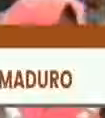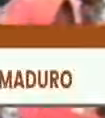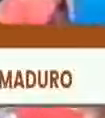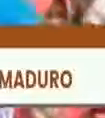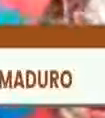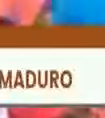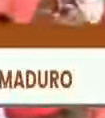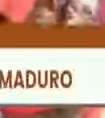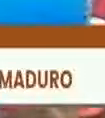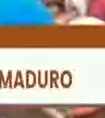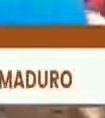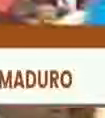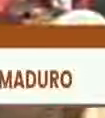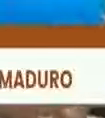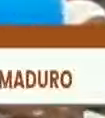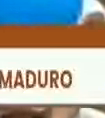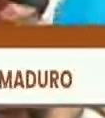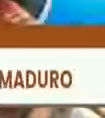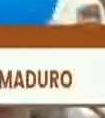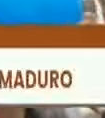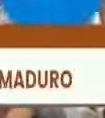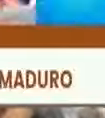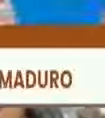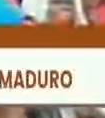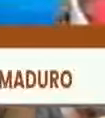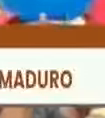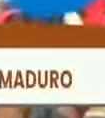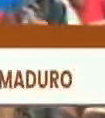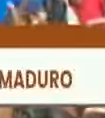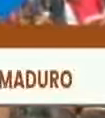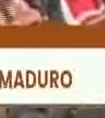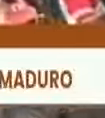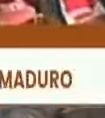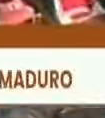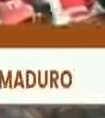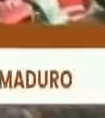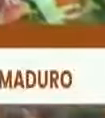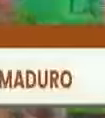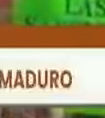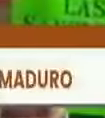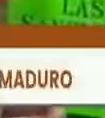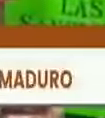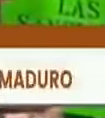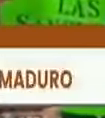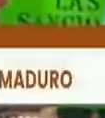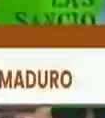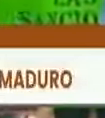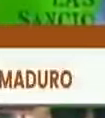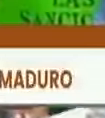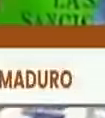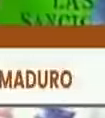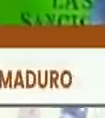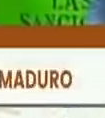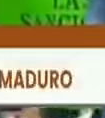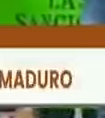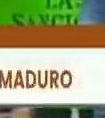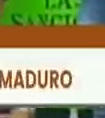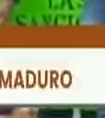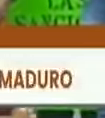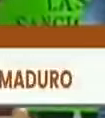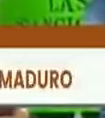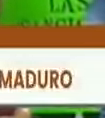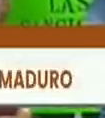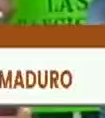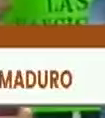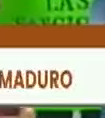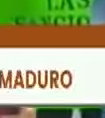falconianas? Pueblo falconiano, demos la bienvenida al capitán Diosdado Cabello Rondón, al pueblo de